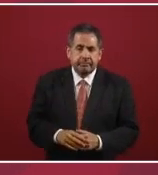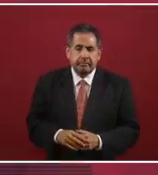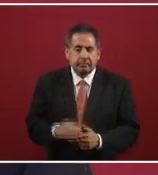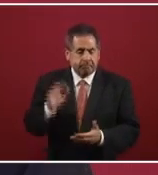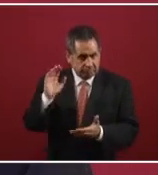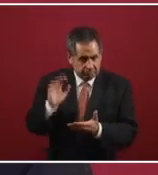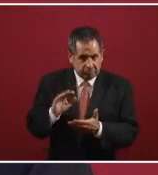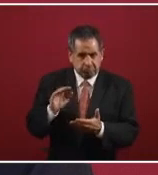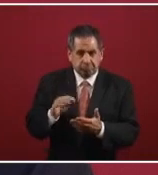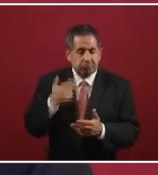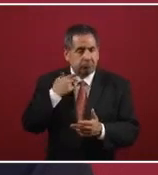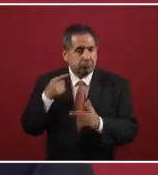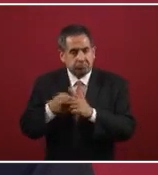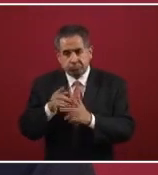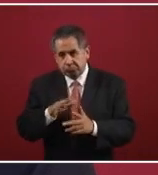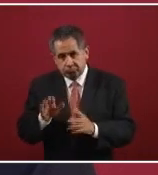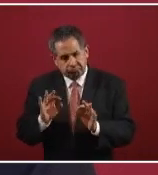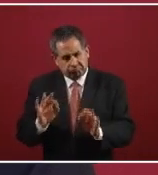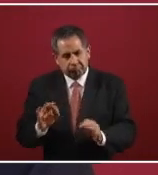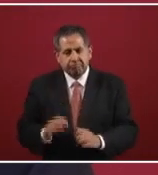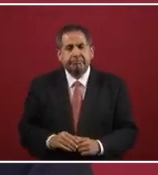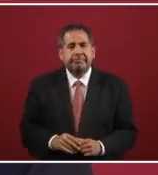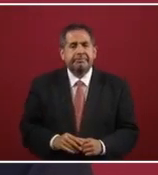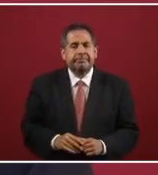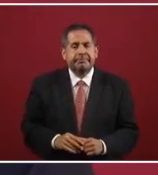baja incidencia delictiva